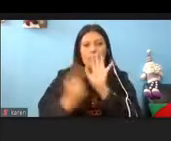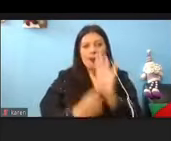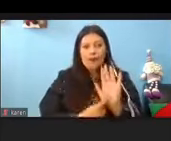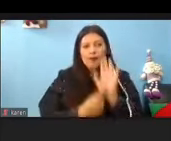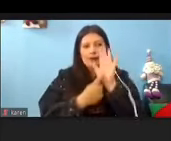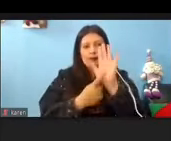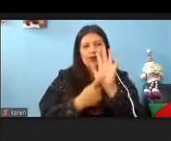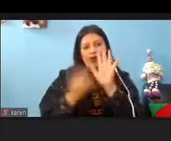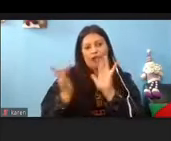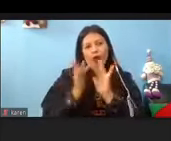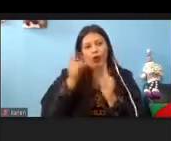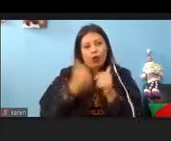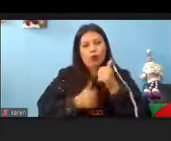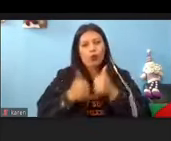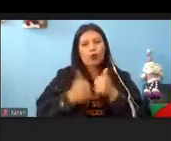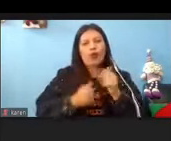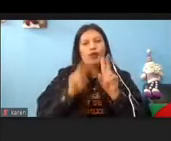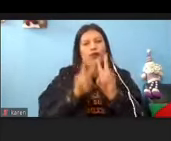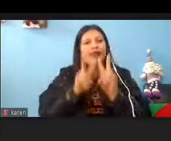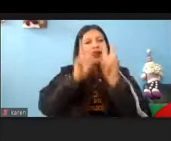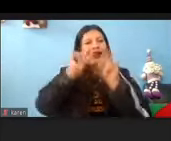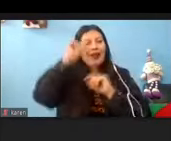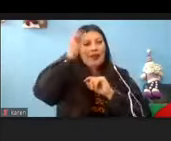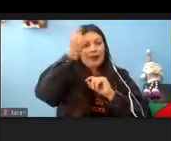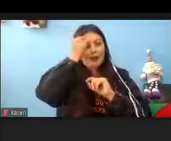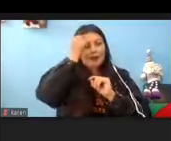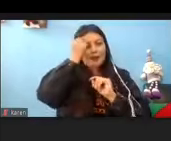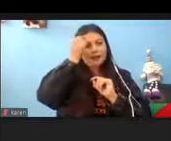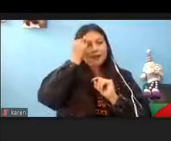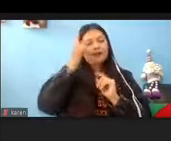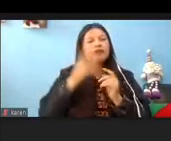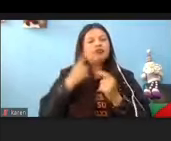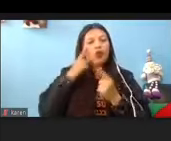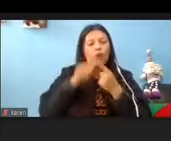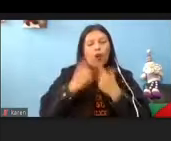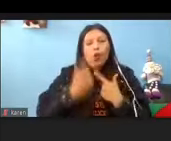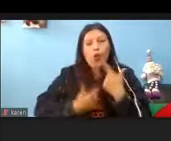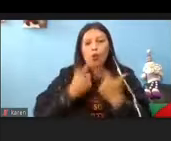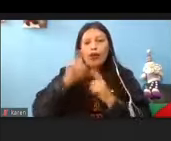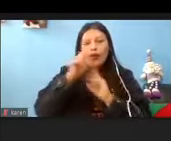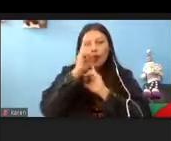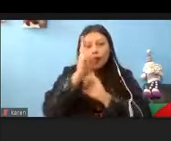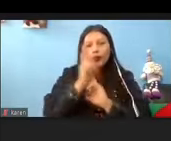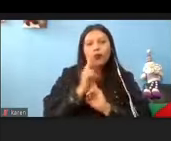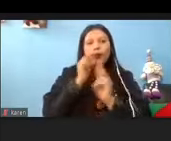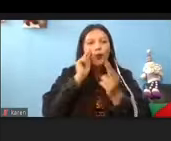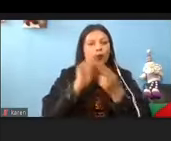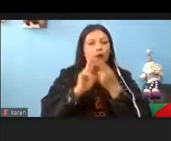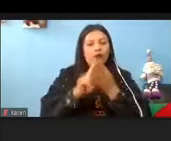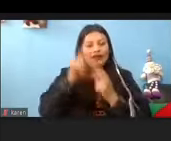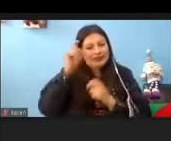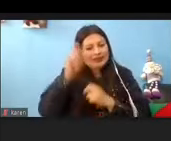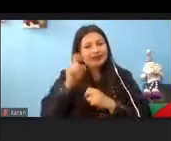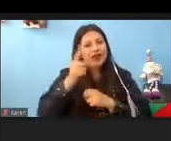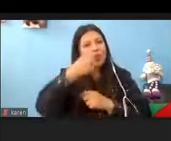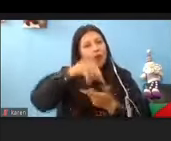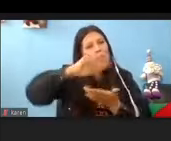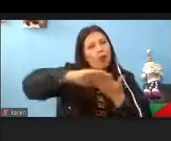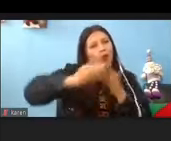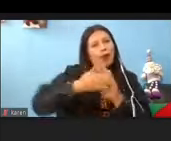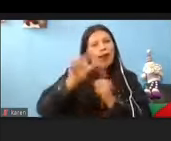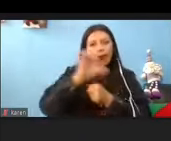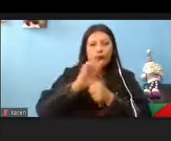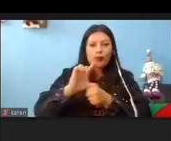presentaciones alrededor del tema de la memoria como un poco de luchas por el reconocimiento que tienen las comunidades